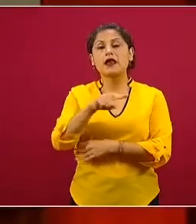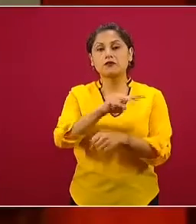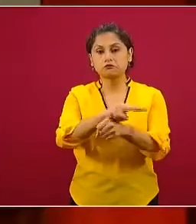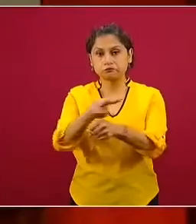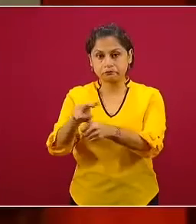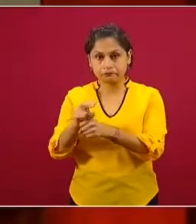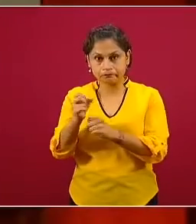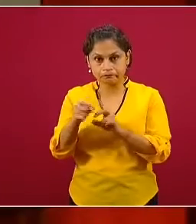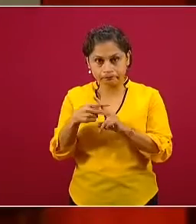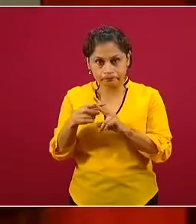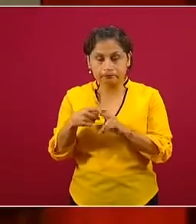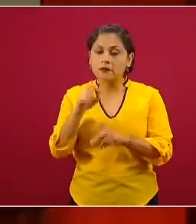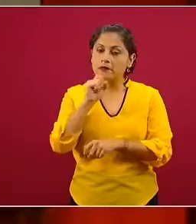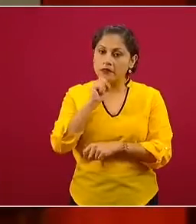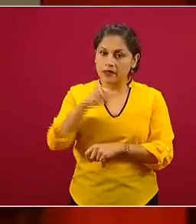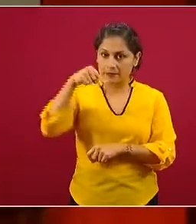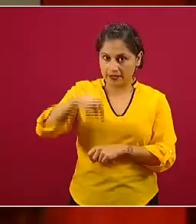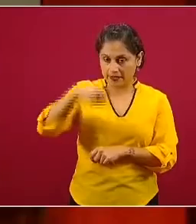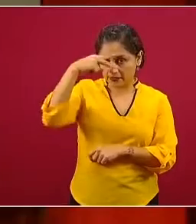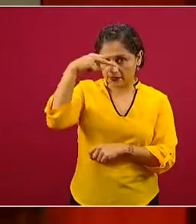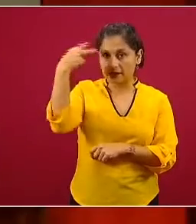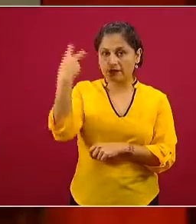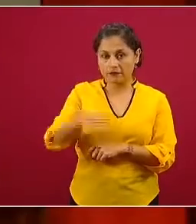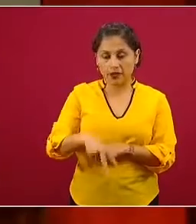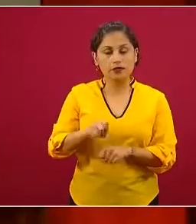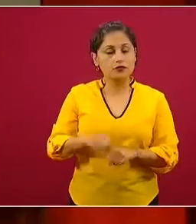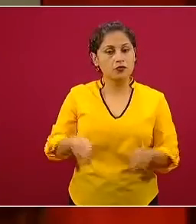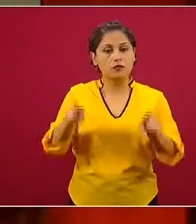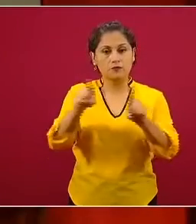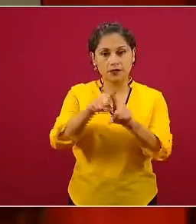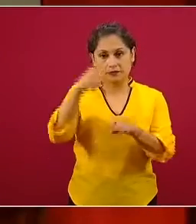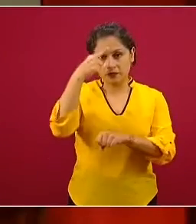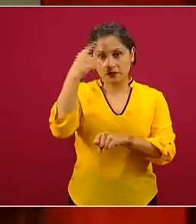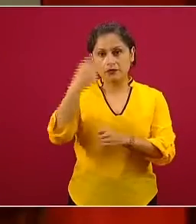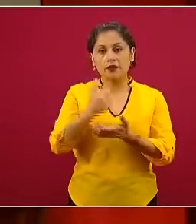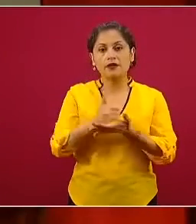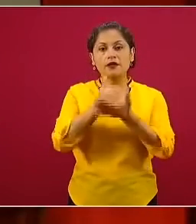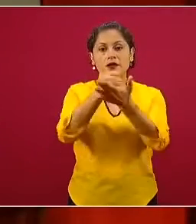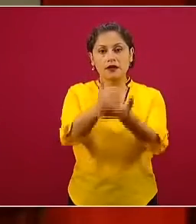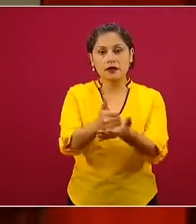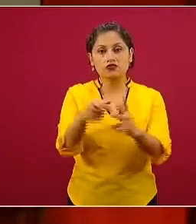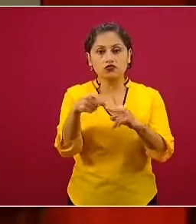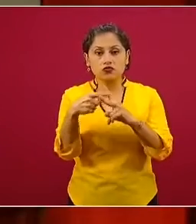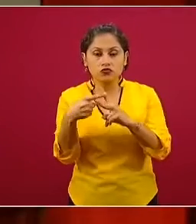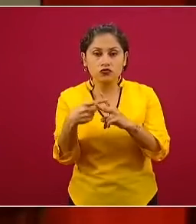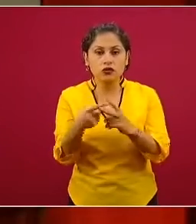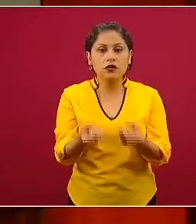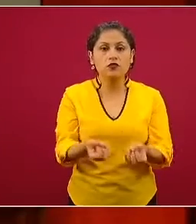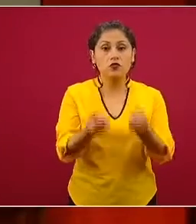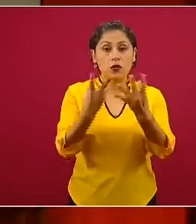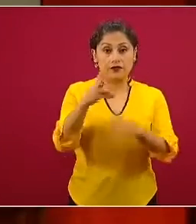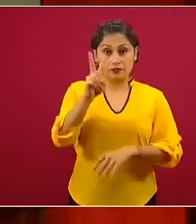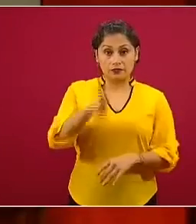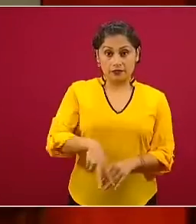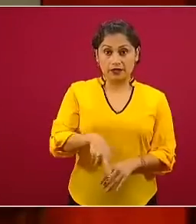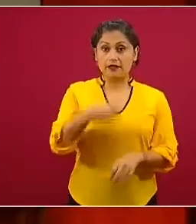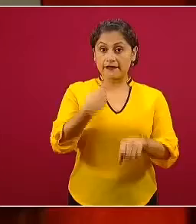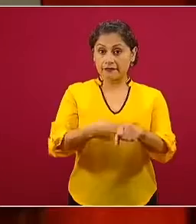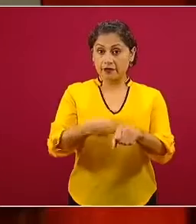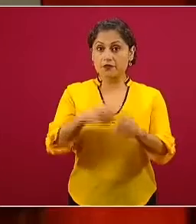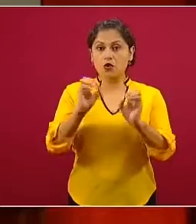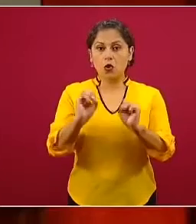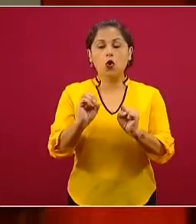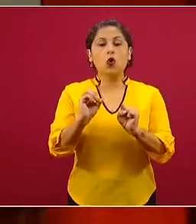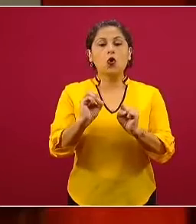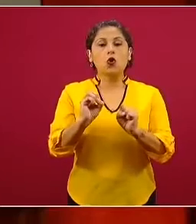a cabo en su momento estimaciones que permitan identificar estadísticas o cargas más reales o más cercanas a lo que